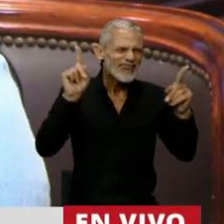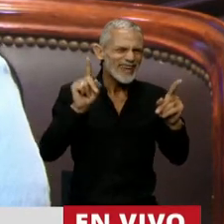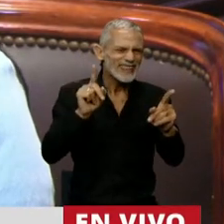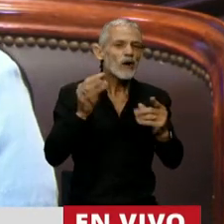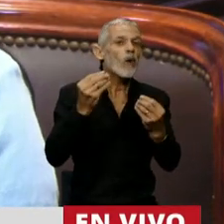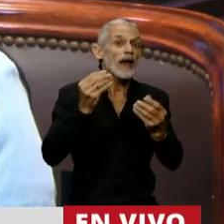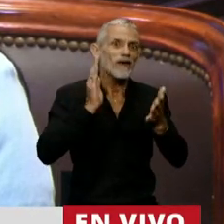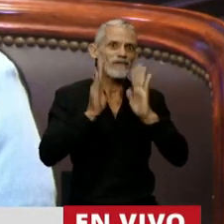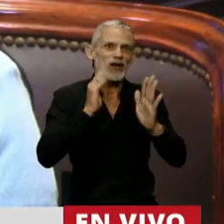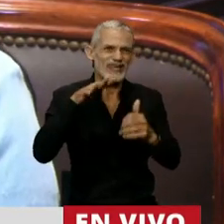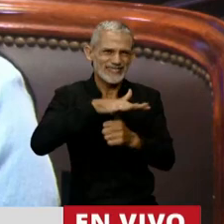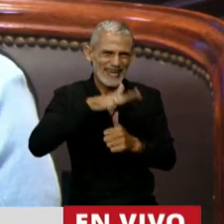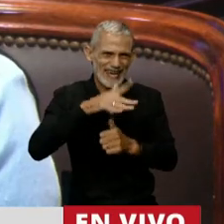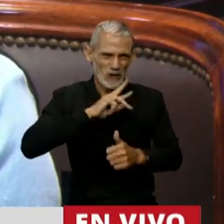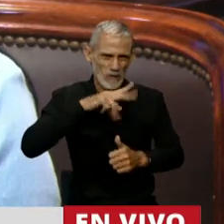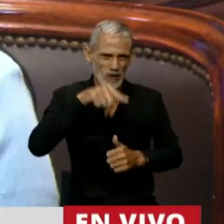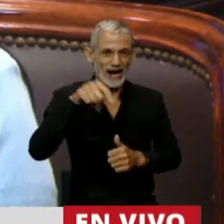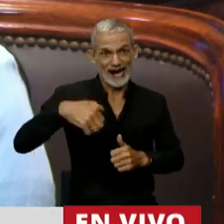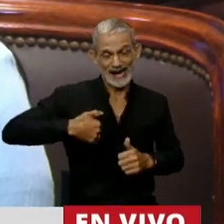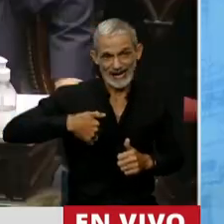la violencia de género en nuestro país.